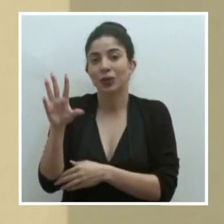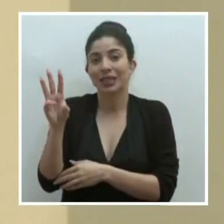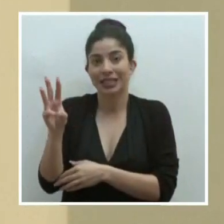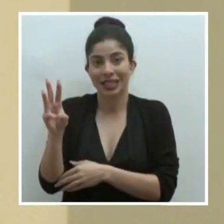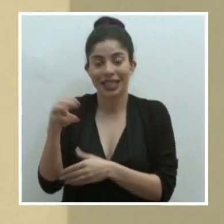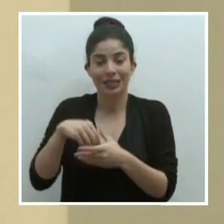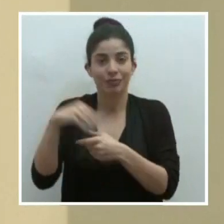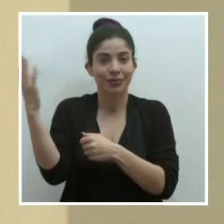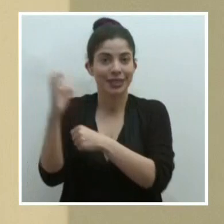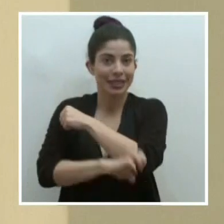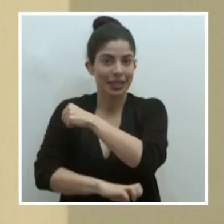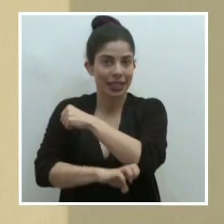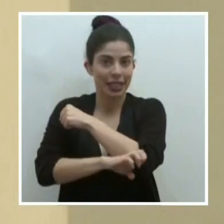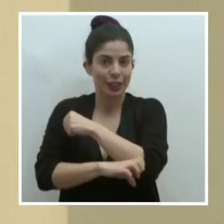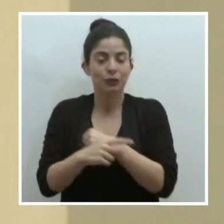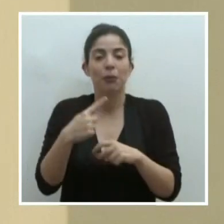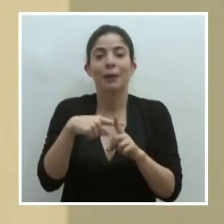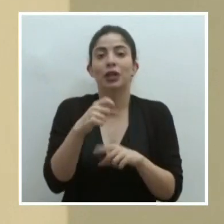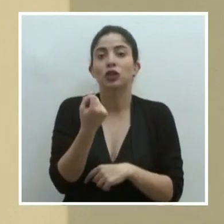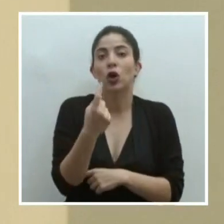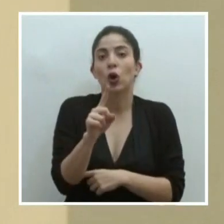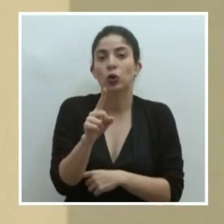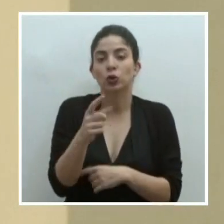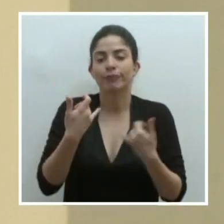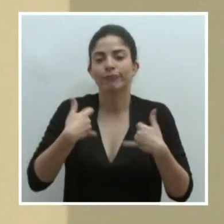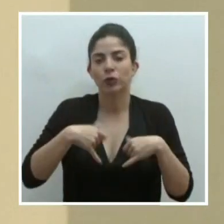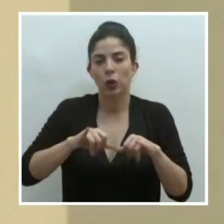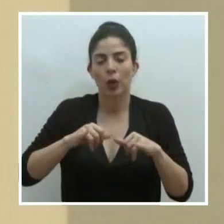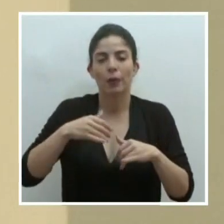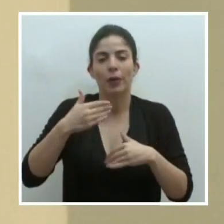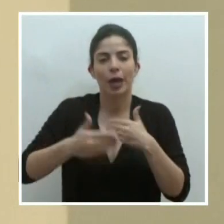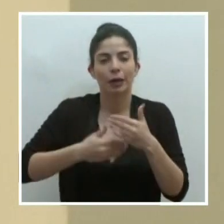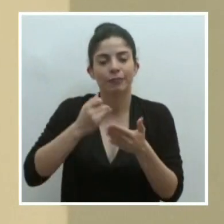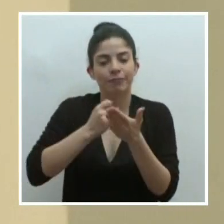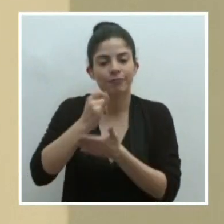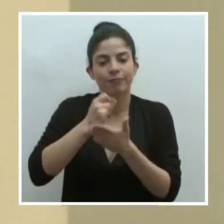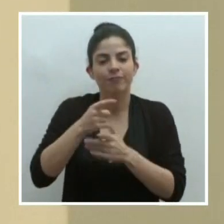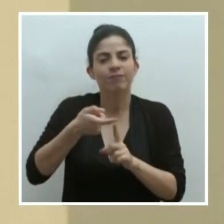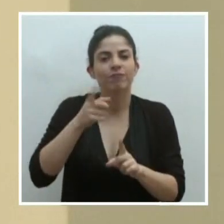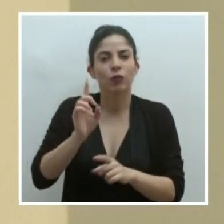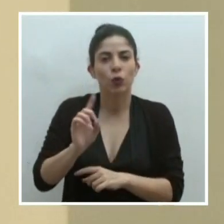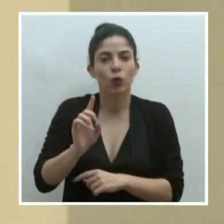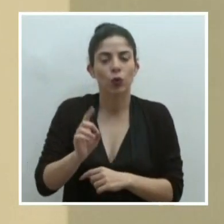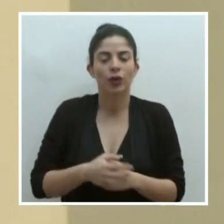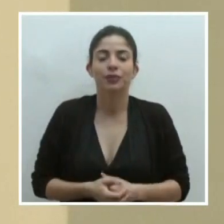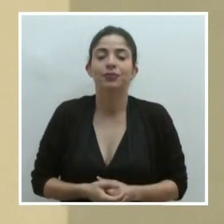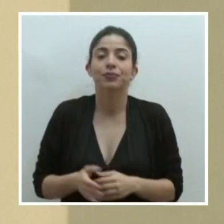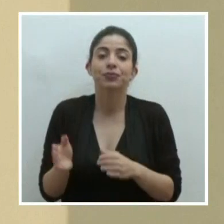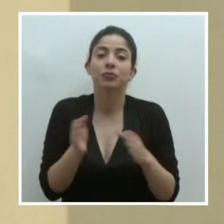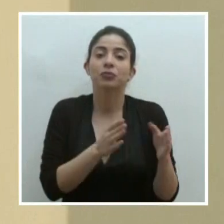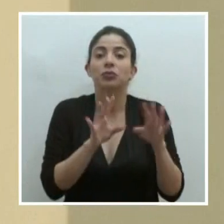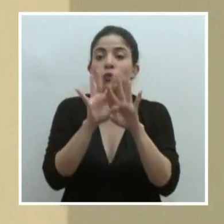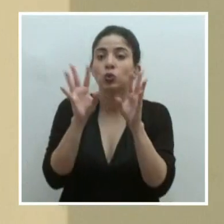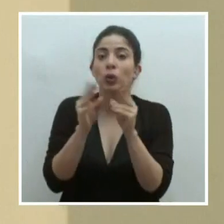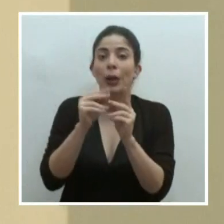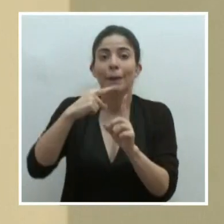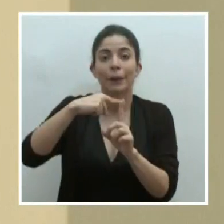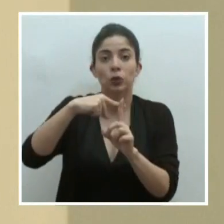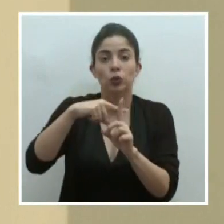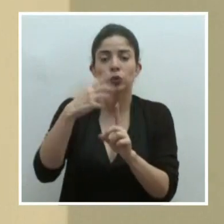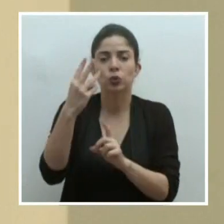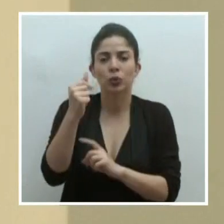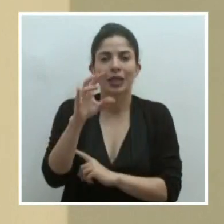756 que son extranjeros y 11 se encuentran en investigación su nacionalidad. Se contabilizan casos positivos